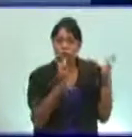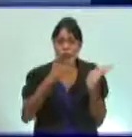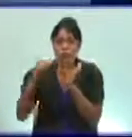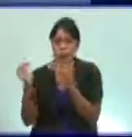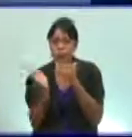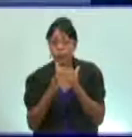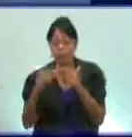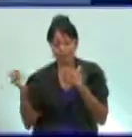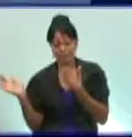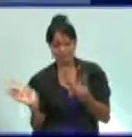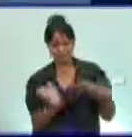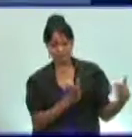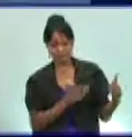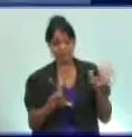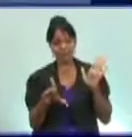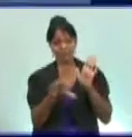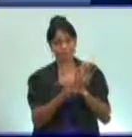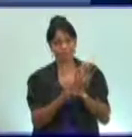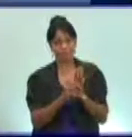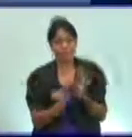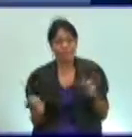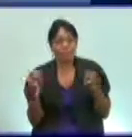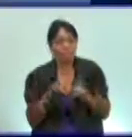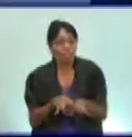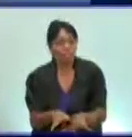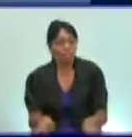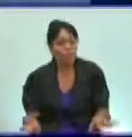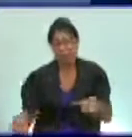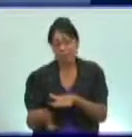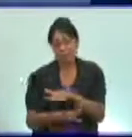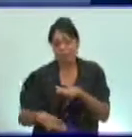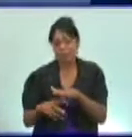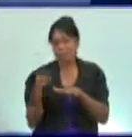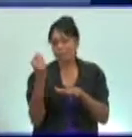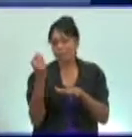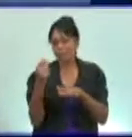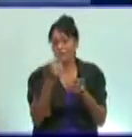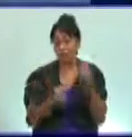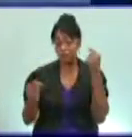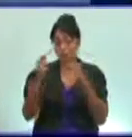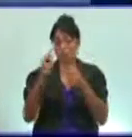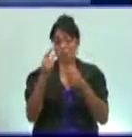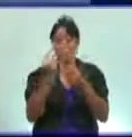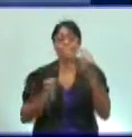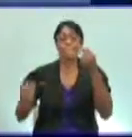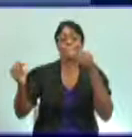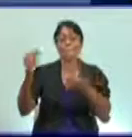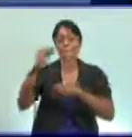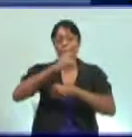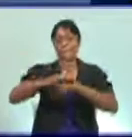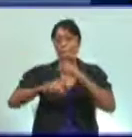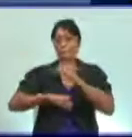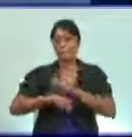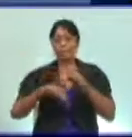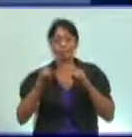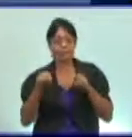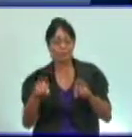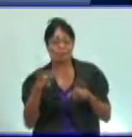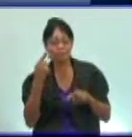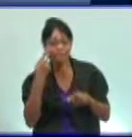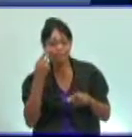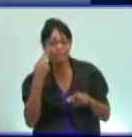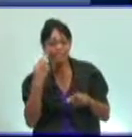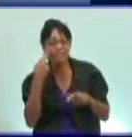influencia de la base económica sobre la superestructura, ya hablábamos de ella, se va a manifestar en esas afectaciones que ocurren en todas las esferas de la